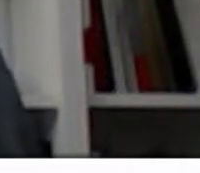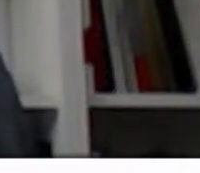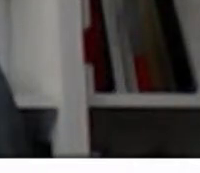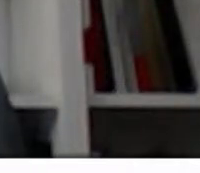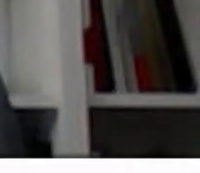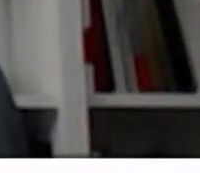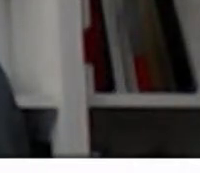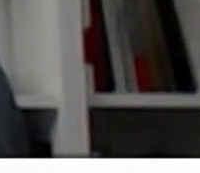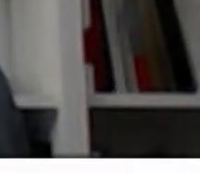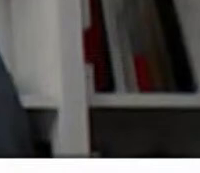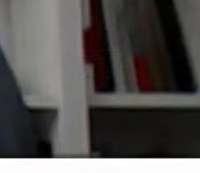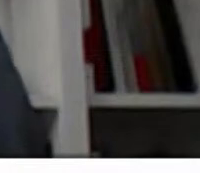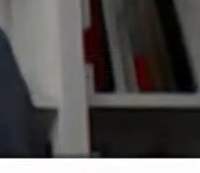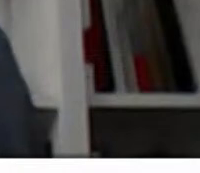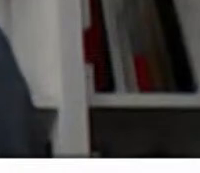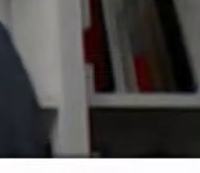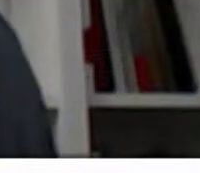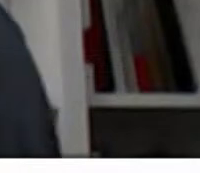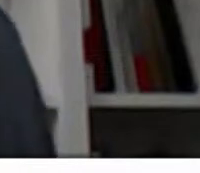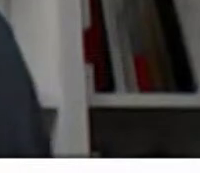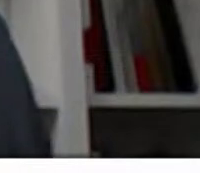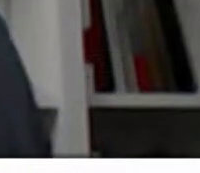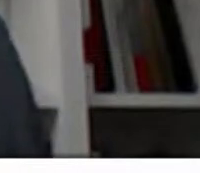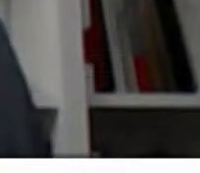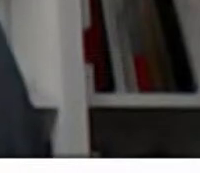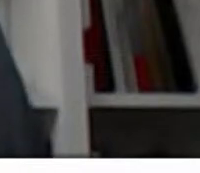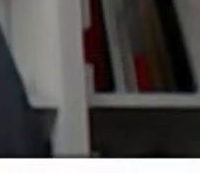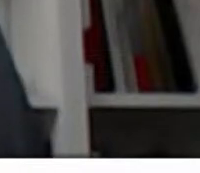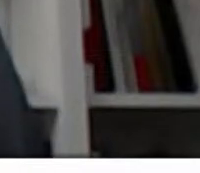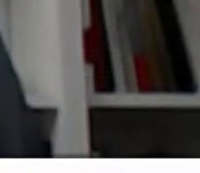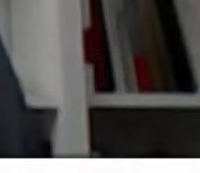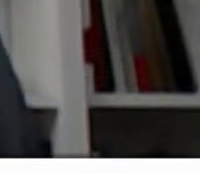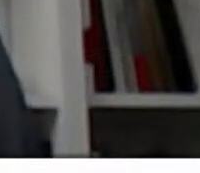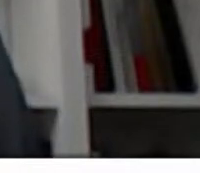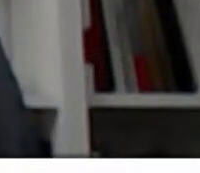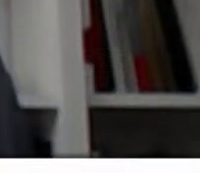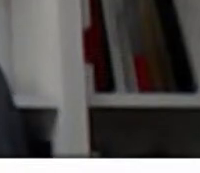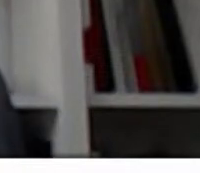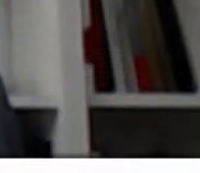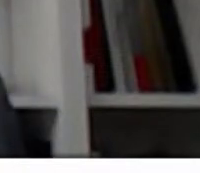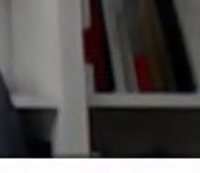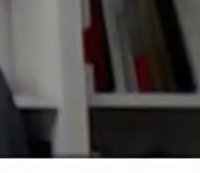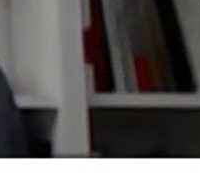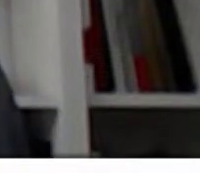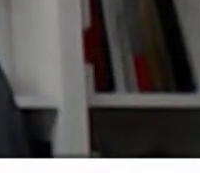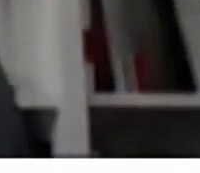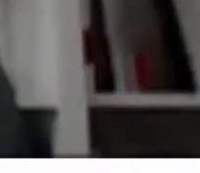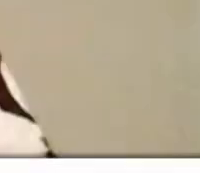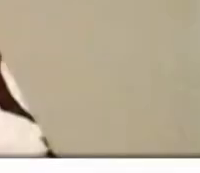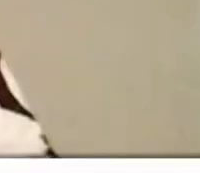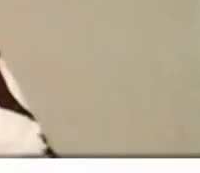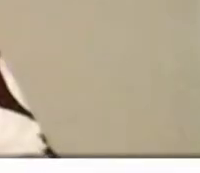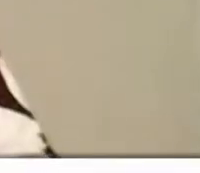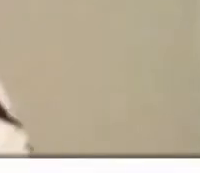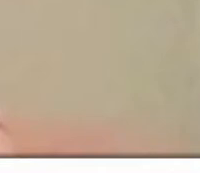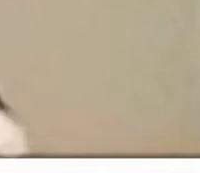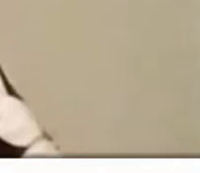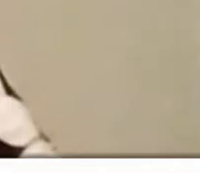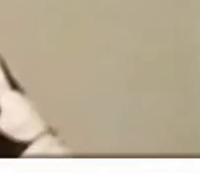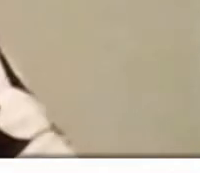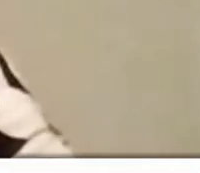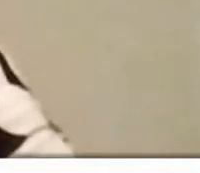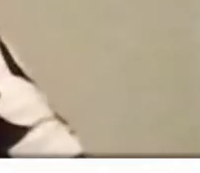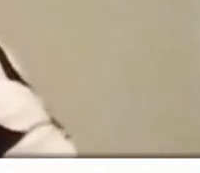Bien, gracias, diputada. Gracias. Procedemos entonces a votar los asuntos 2